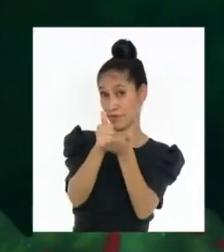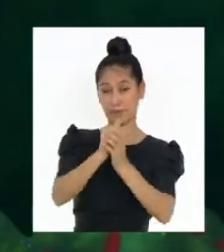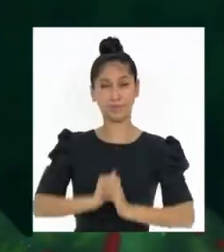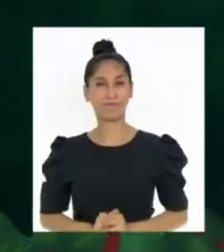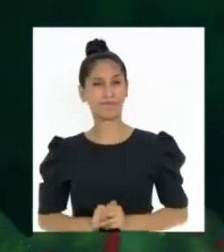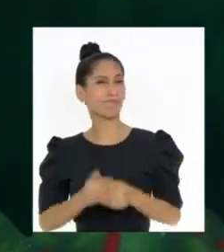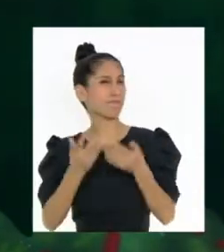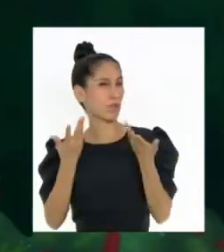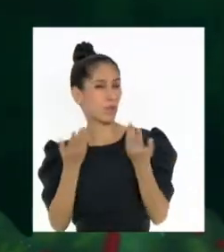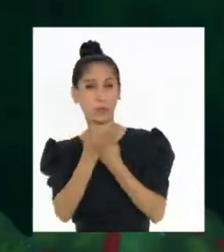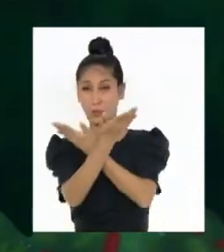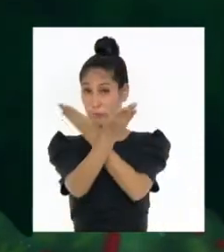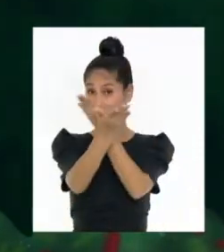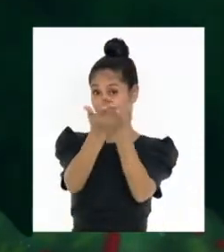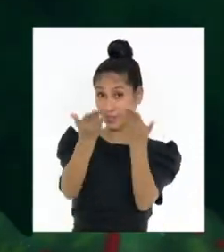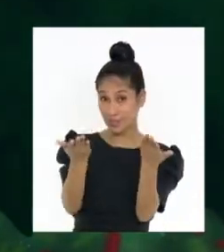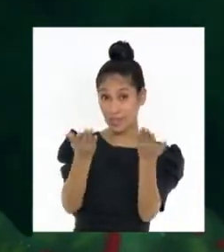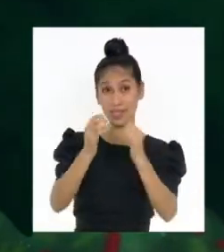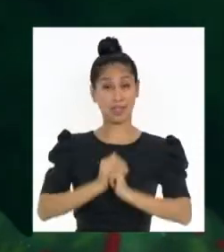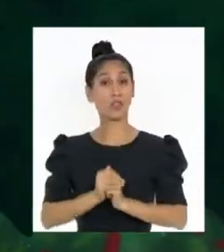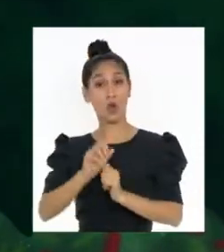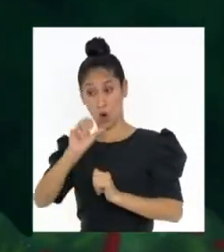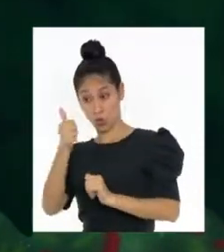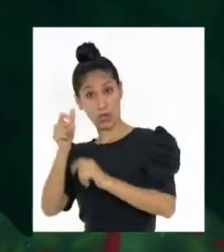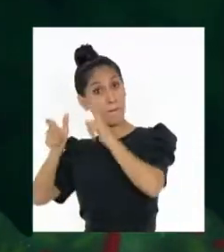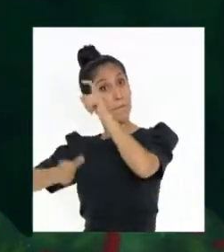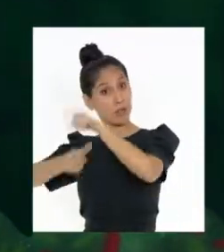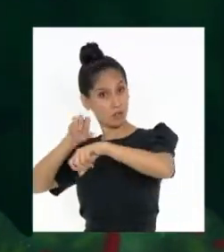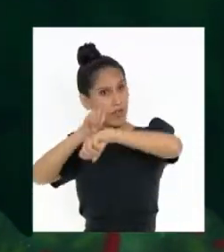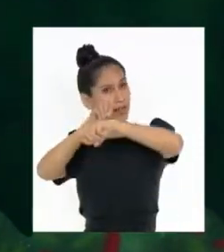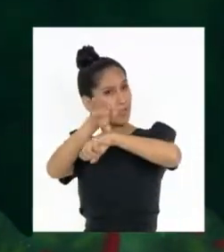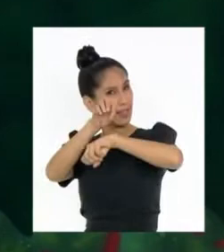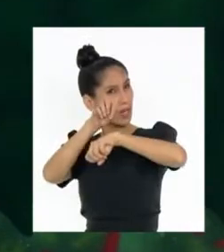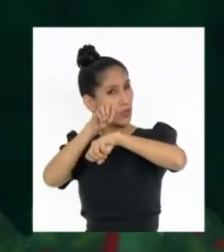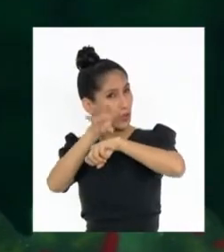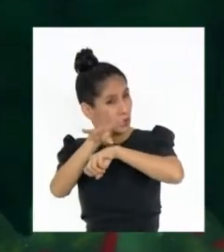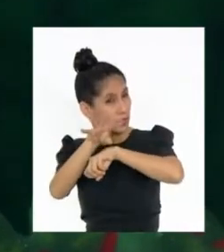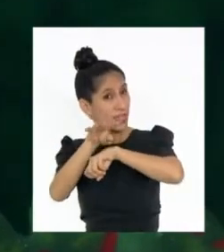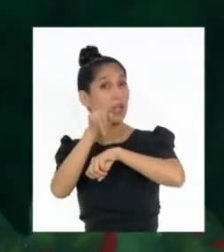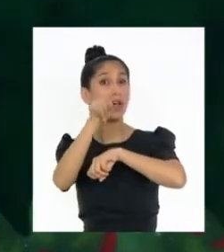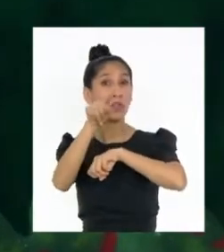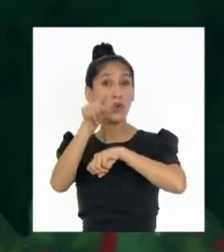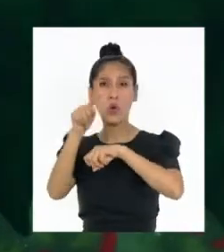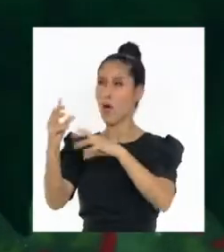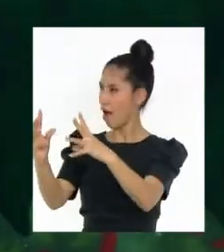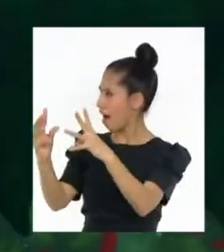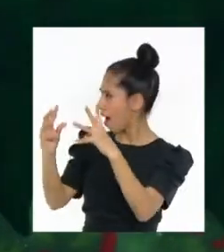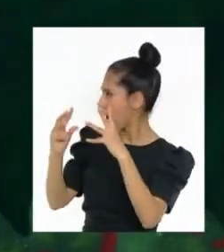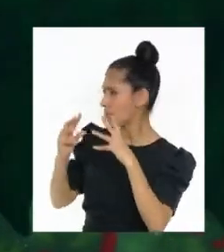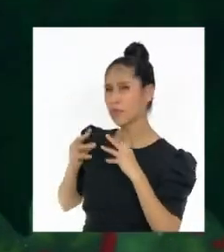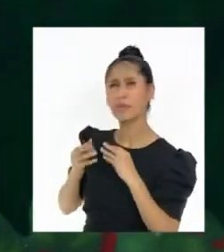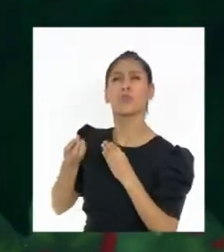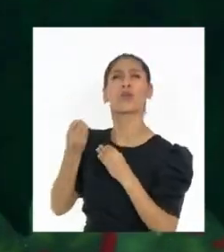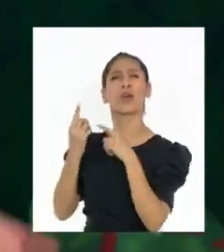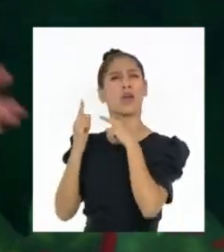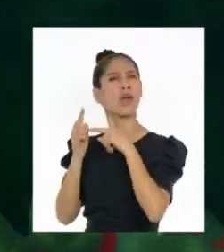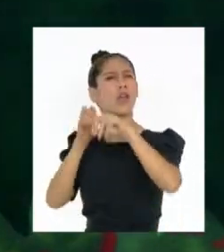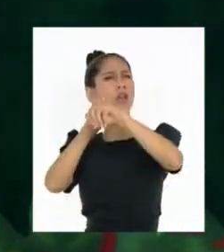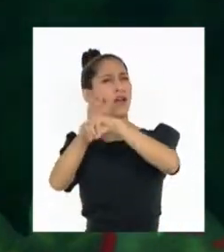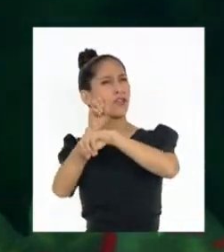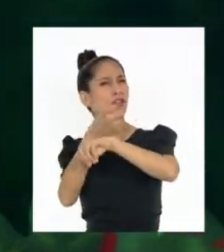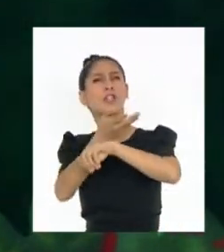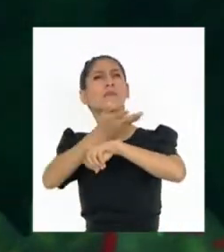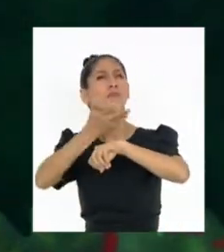dicho, ustedes reciben una recomendación porque esa persona, en este caso un familiar, quiere ayudarlos para mejorar